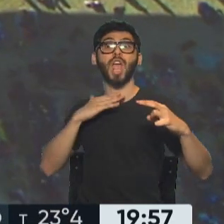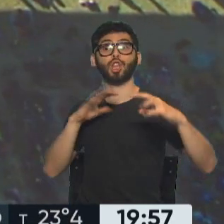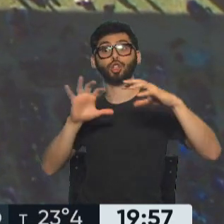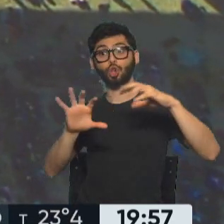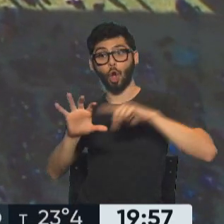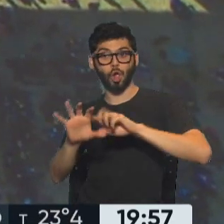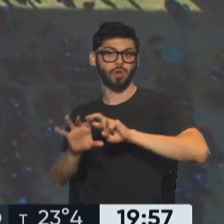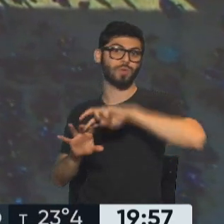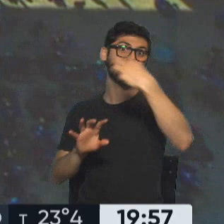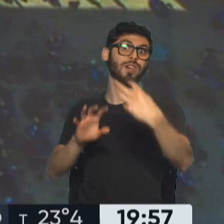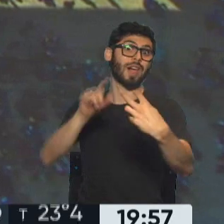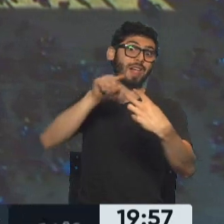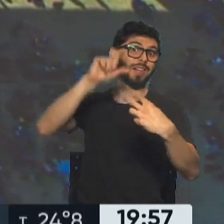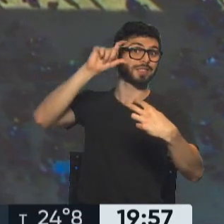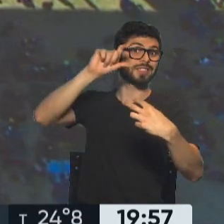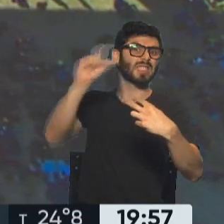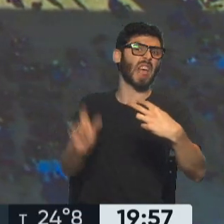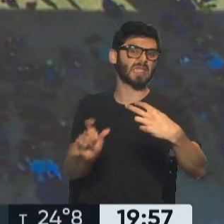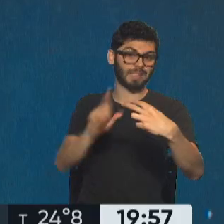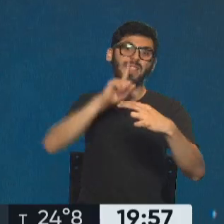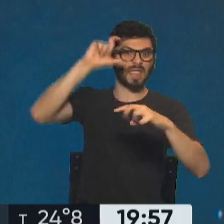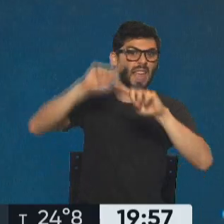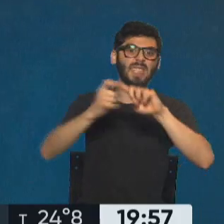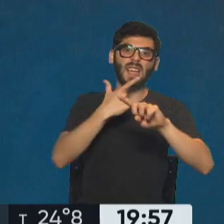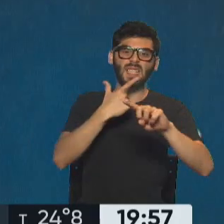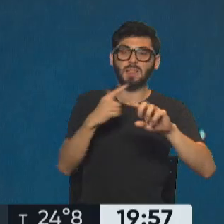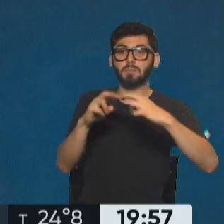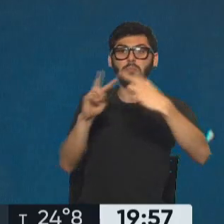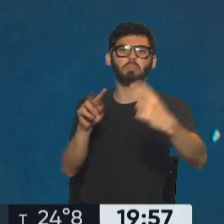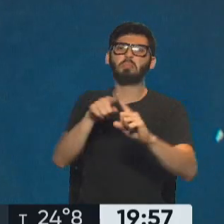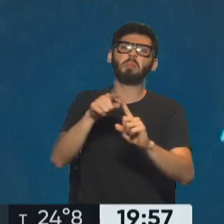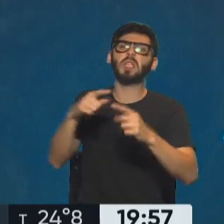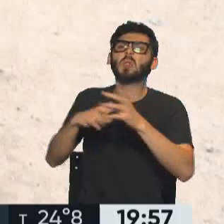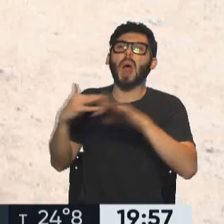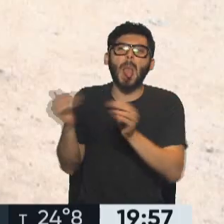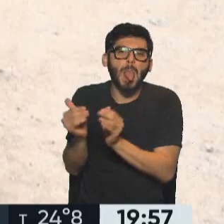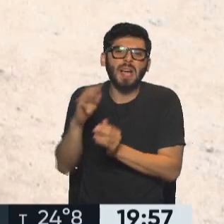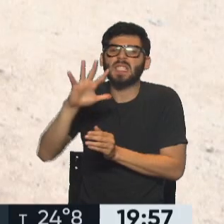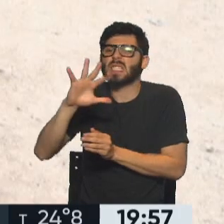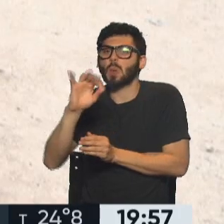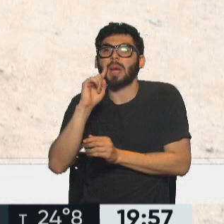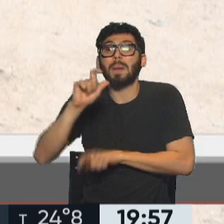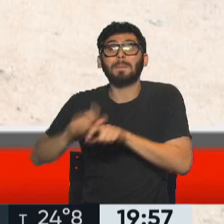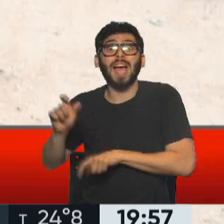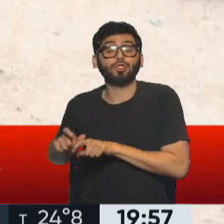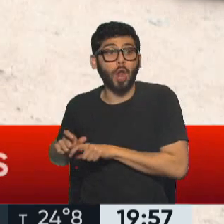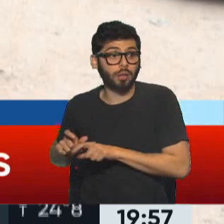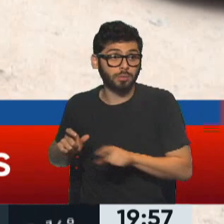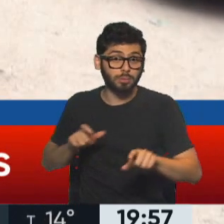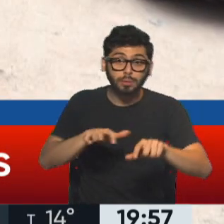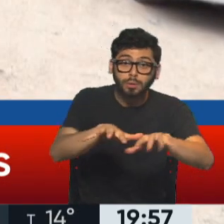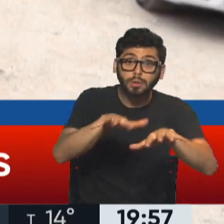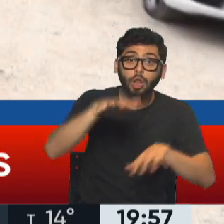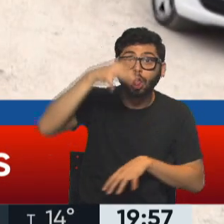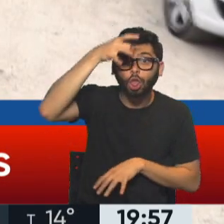con esta ciudad. Una ciudad pequeña, de 50.000 habitantes, y si estamos hablando de esta cantidad de personas, también representa algo así